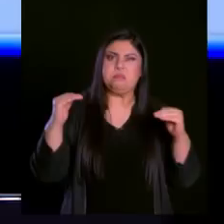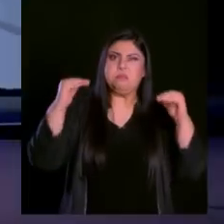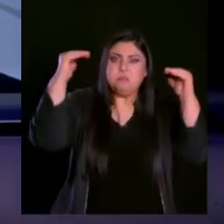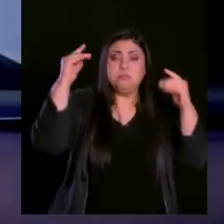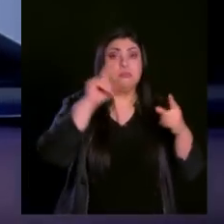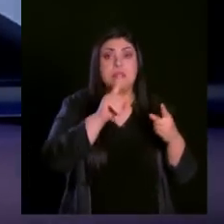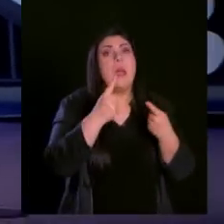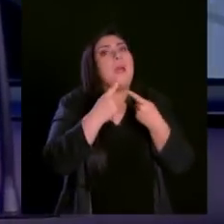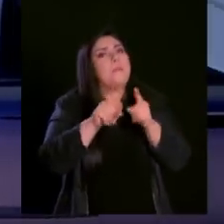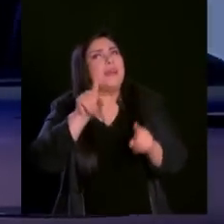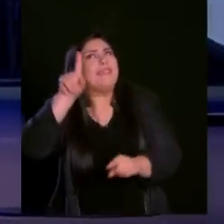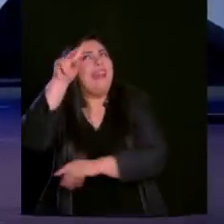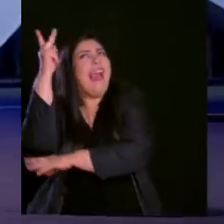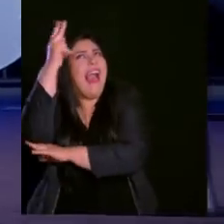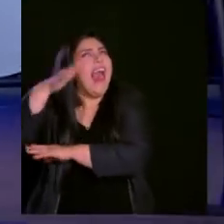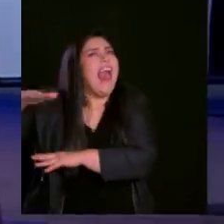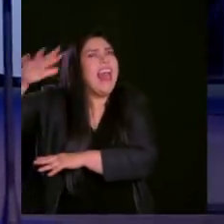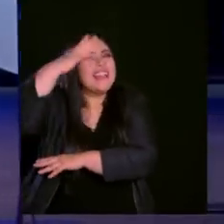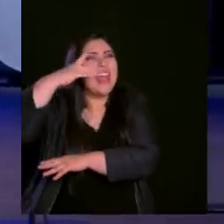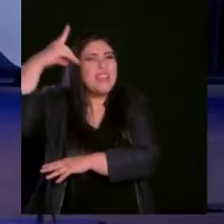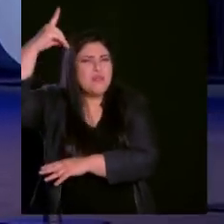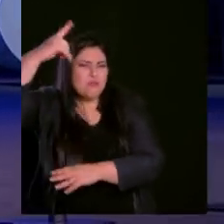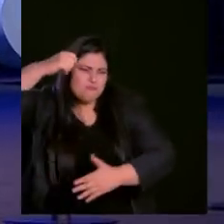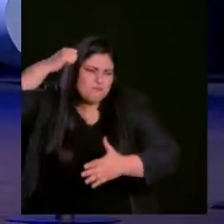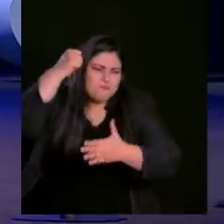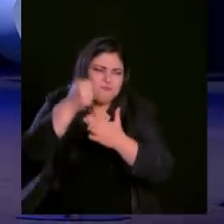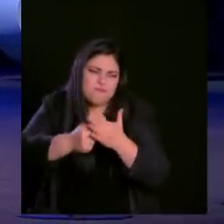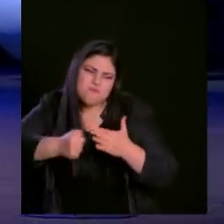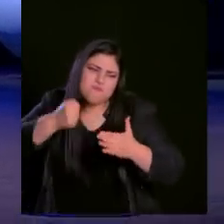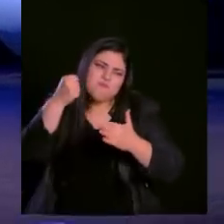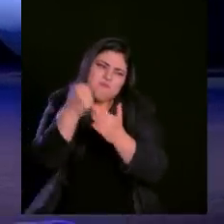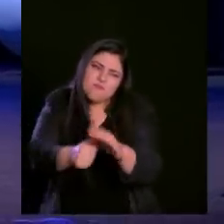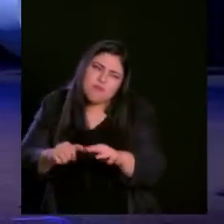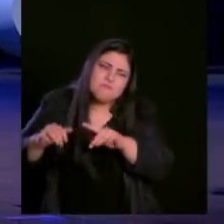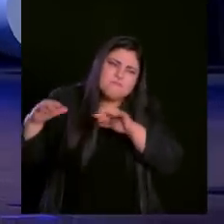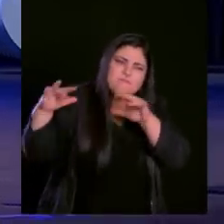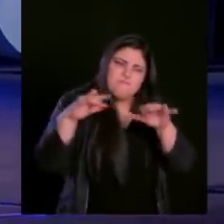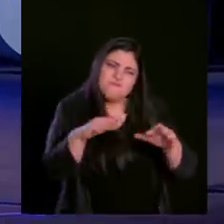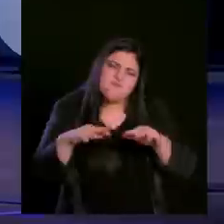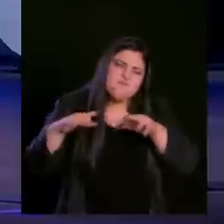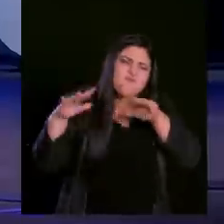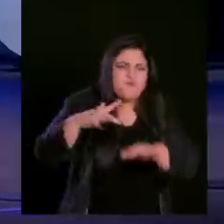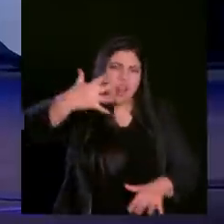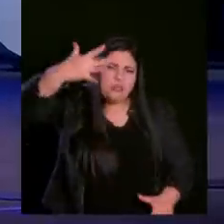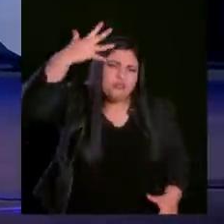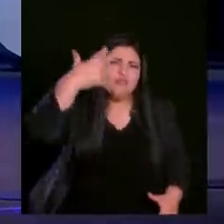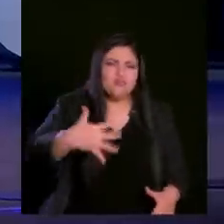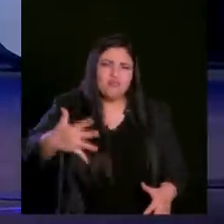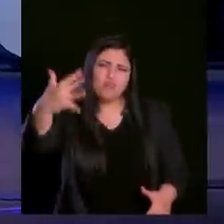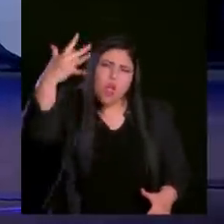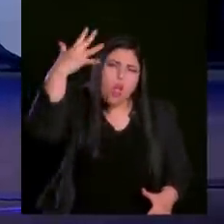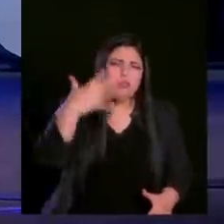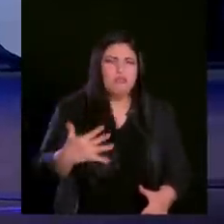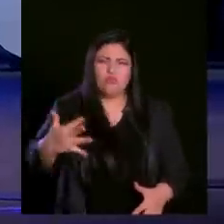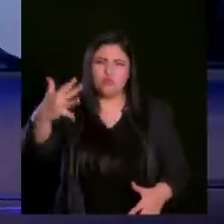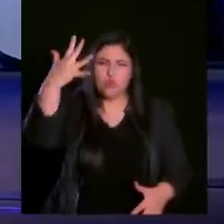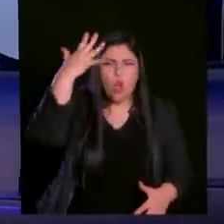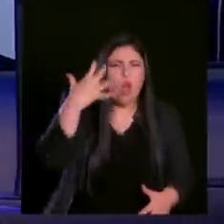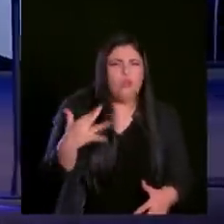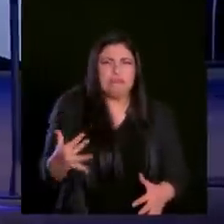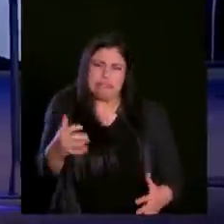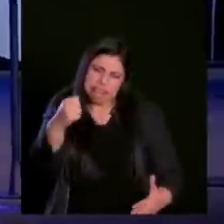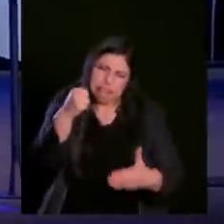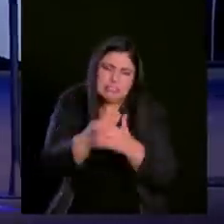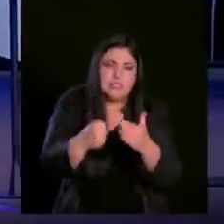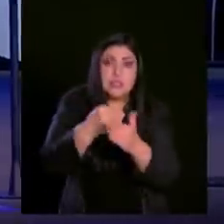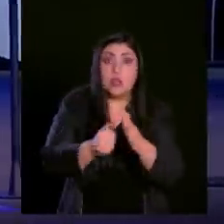todos los días está viendo luchando peleando trabajando No descansan de día y de noche para que tu